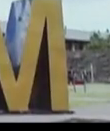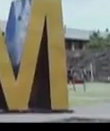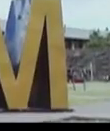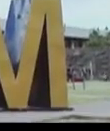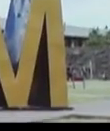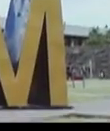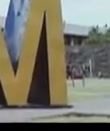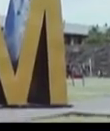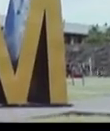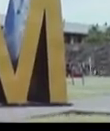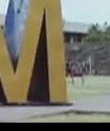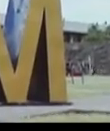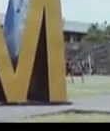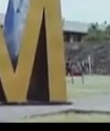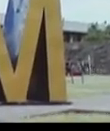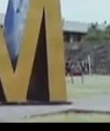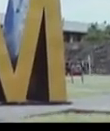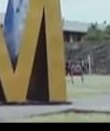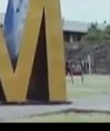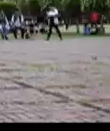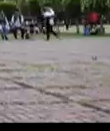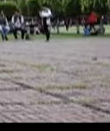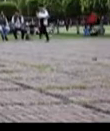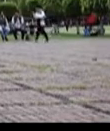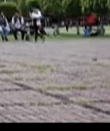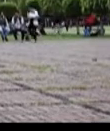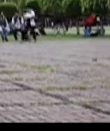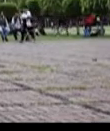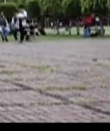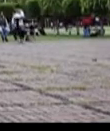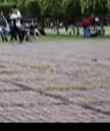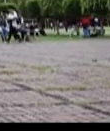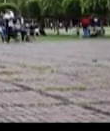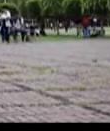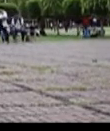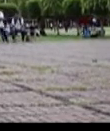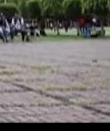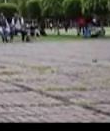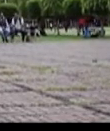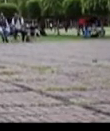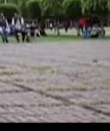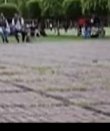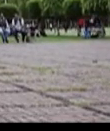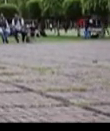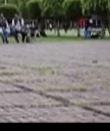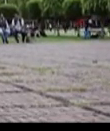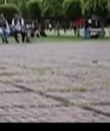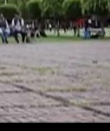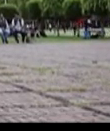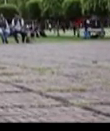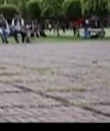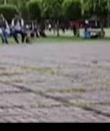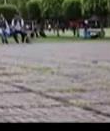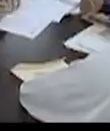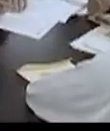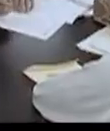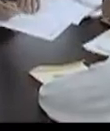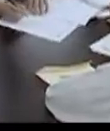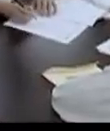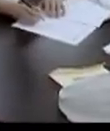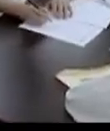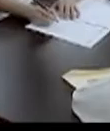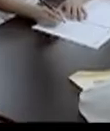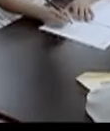en diversas entidades y otros se dedican a realizar investigaciones en alguna consultoría, todos desde un enfoque de